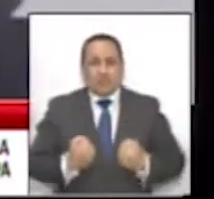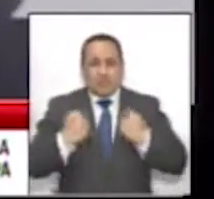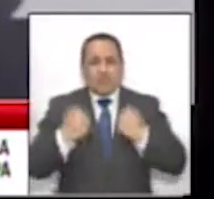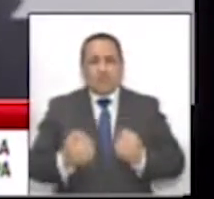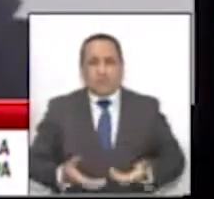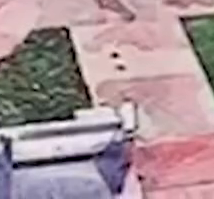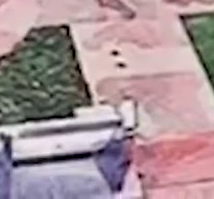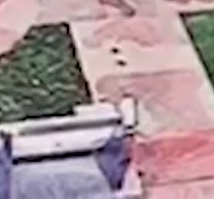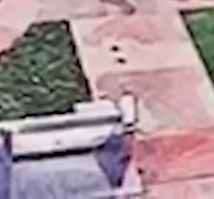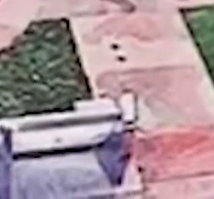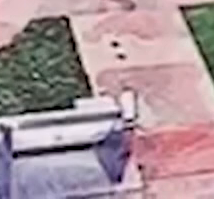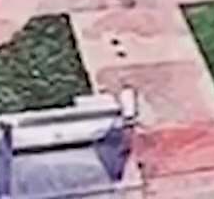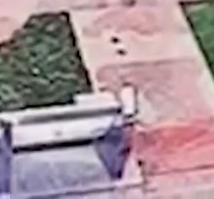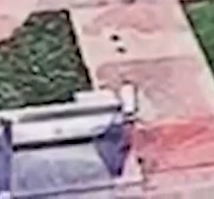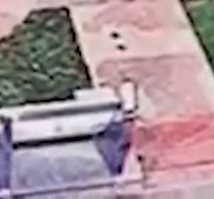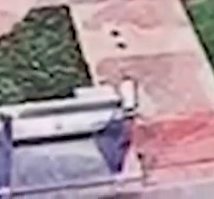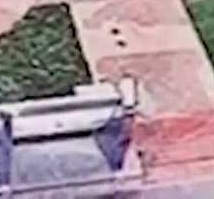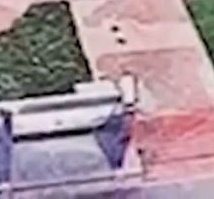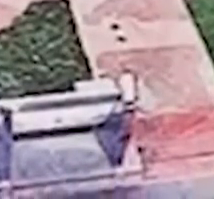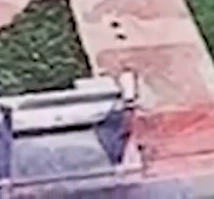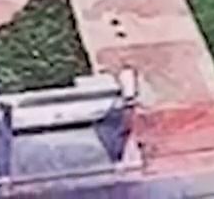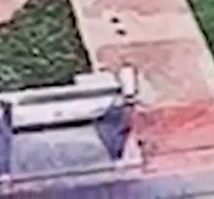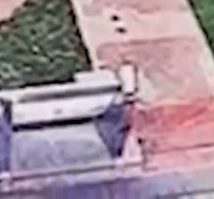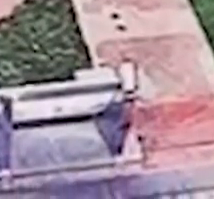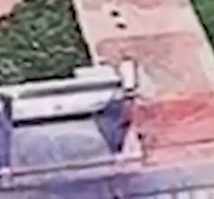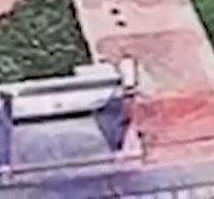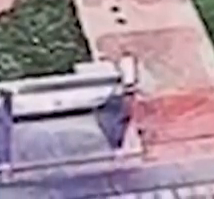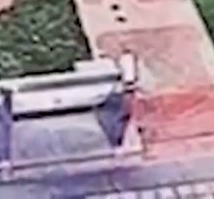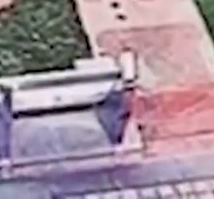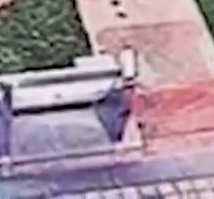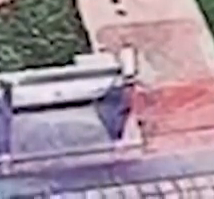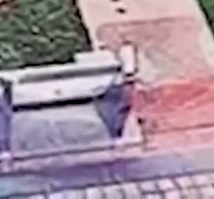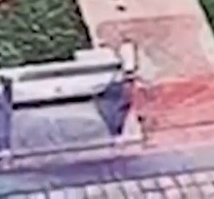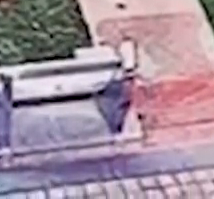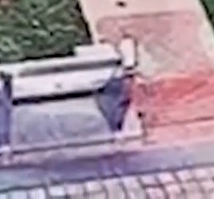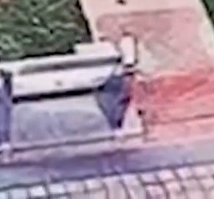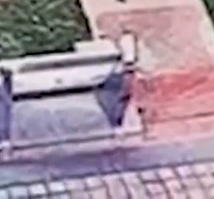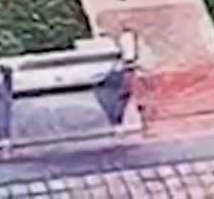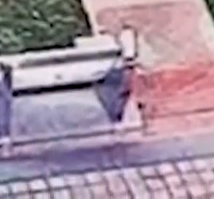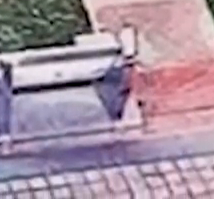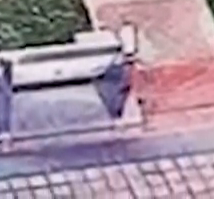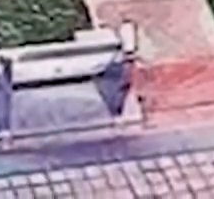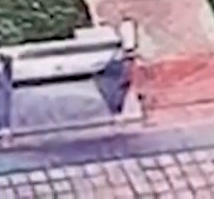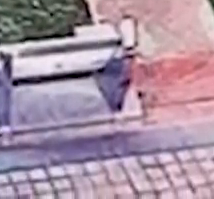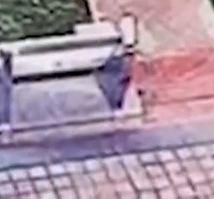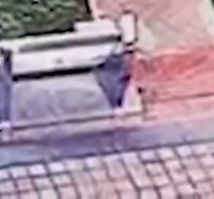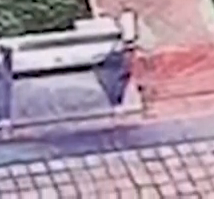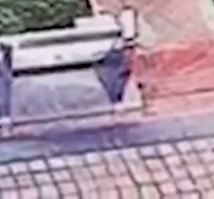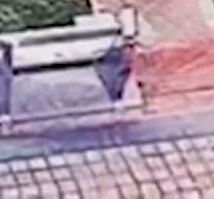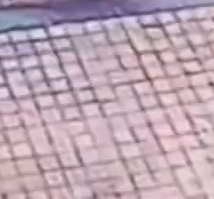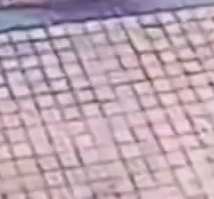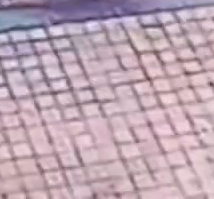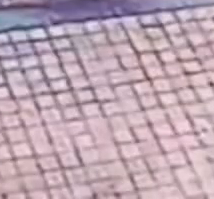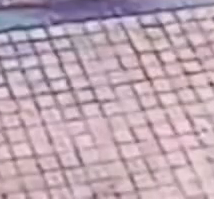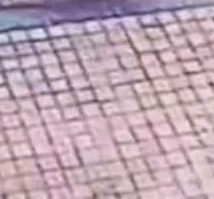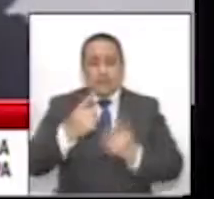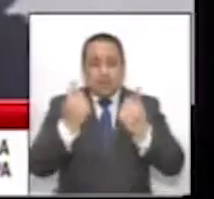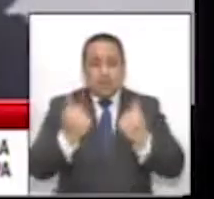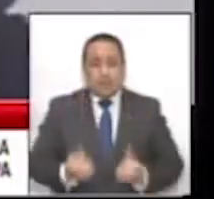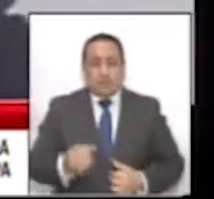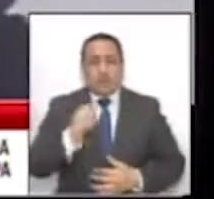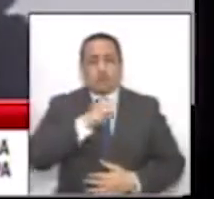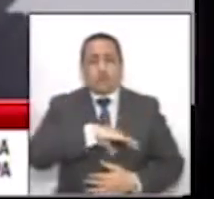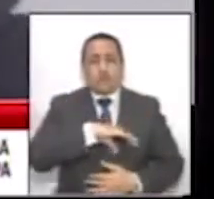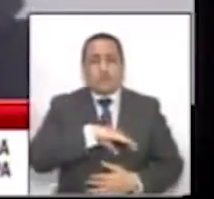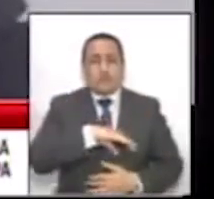desplegados por la Universidad San Agustín de Arequipa se centran en un parque científico tecnológico que contribuirá al desarrollo económico, social